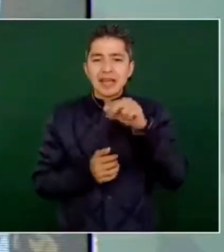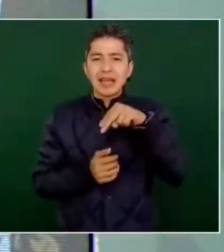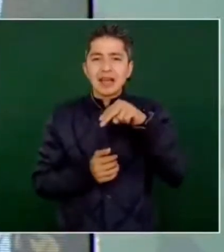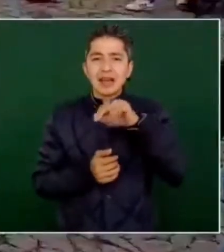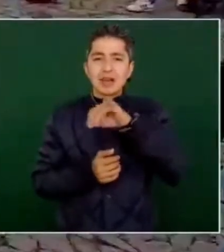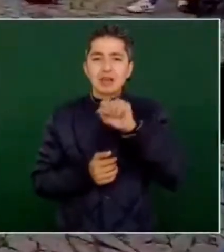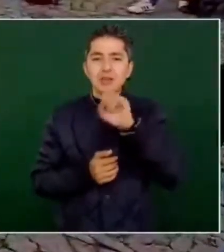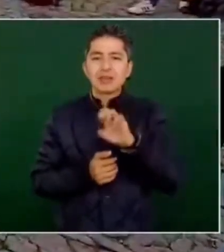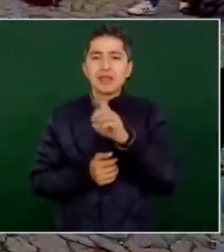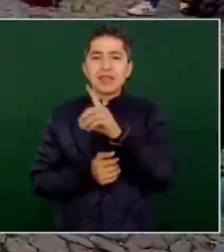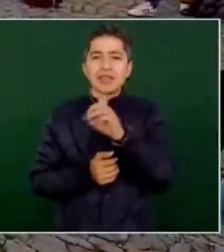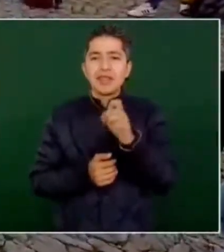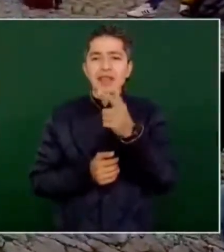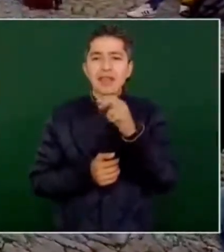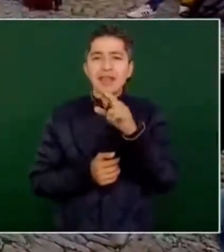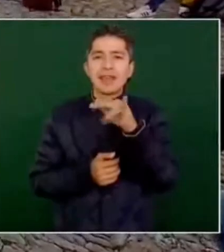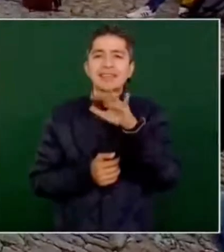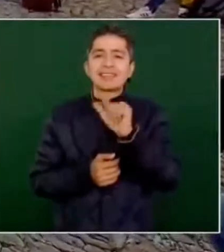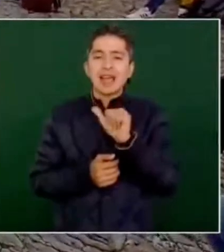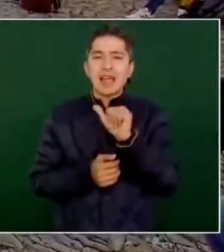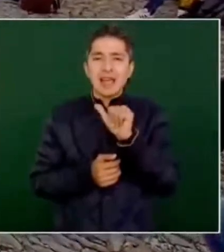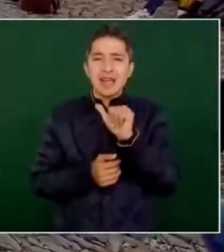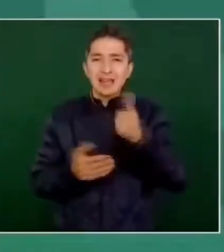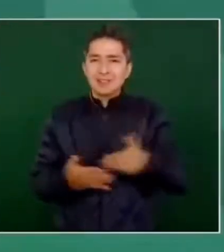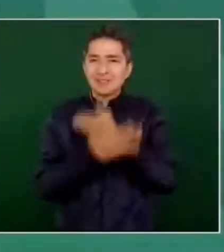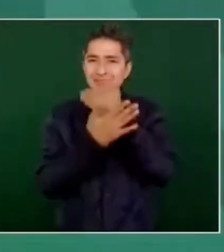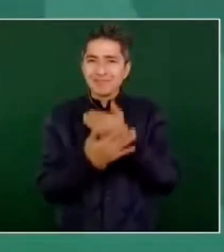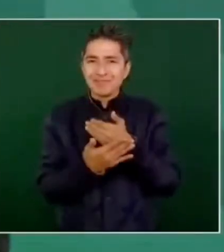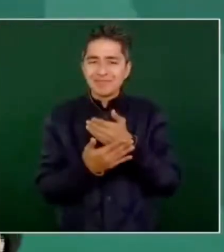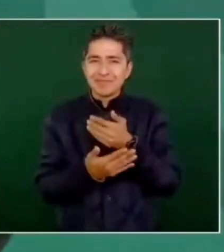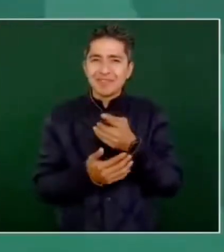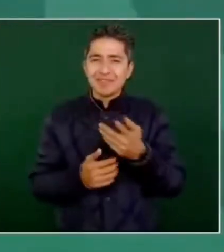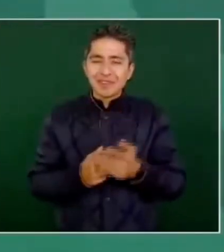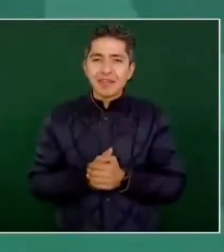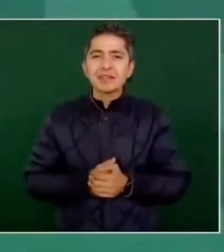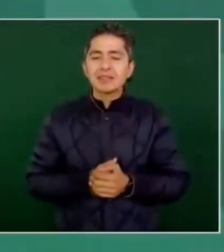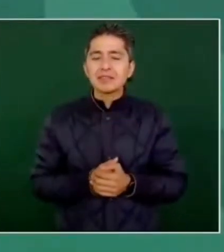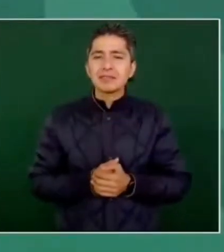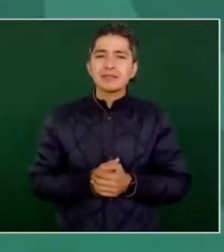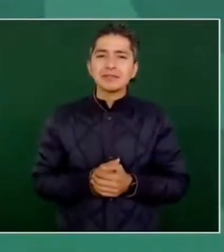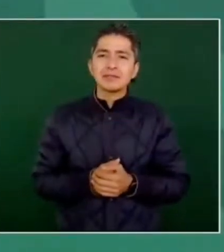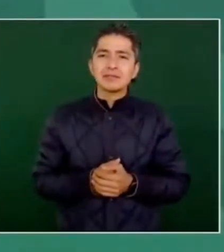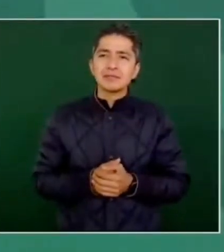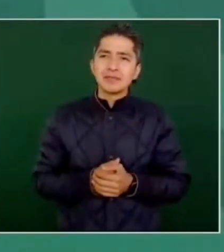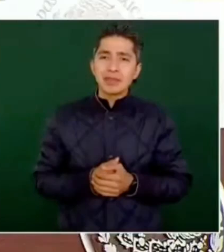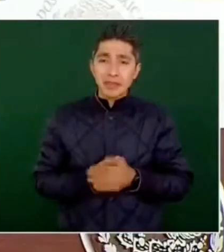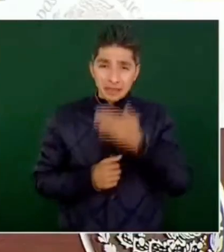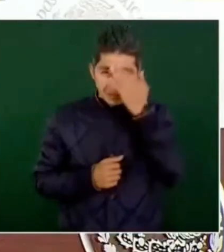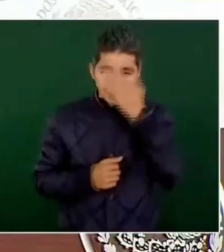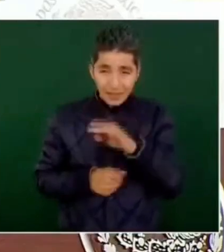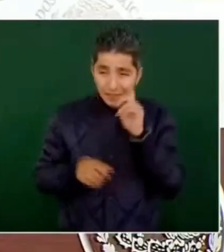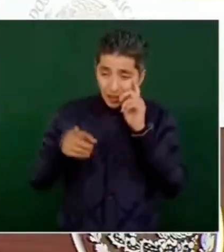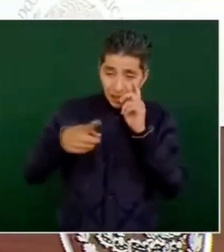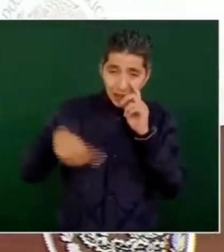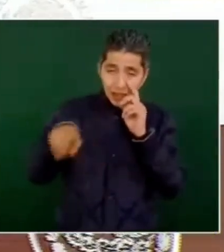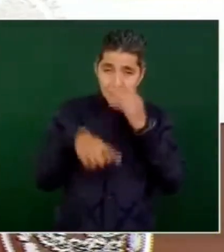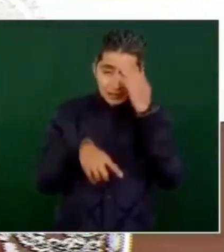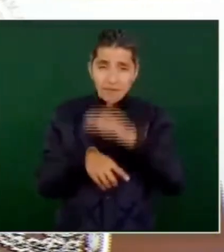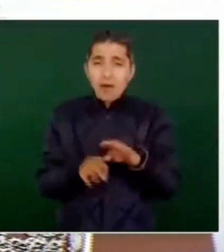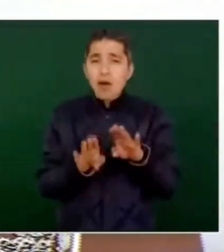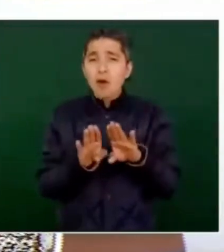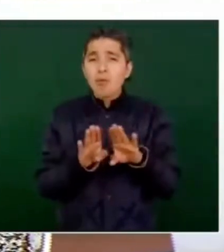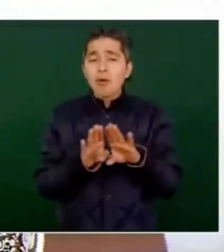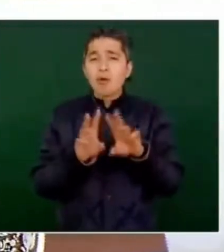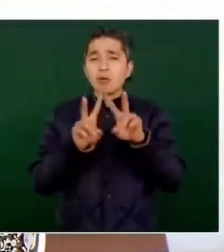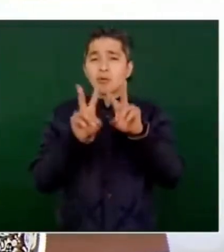¿no? Su pueblo. Bueno, ¿saben cómo titula